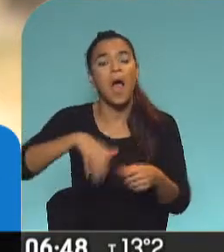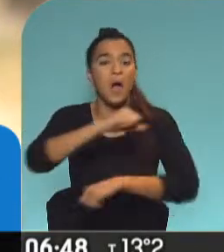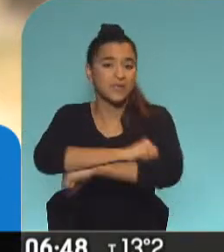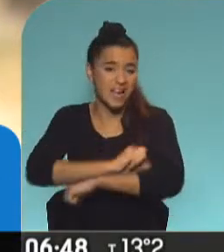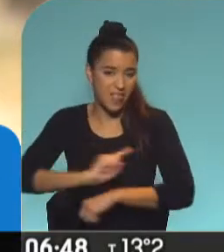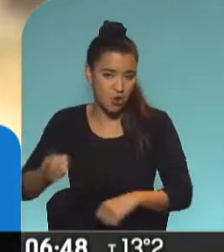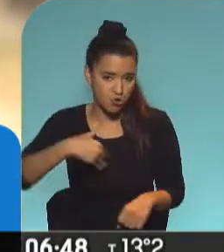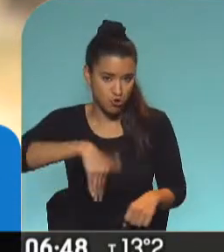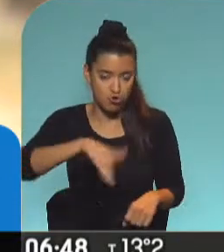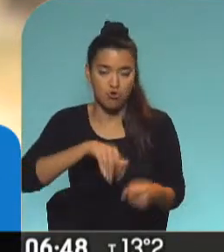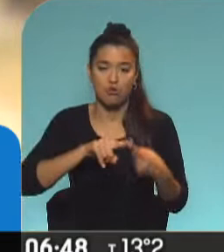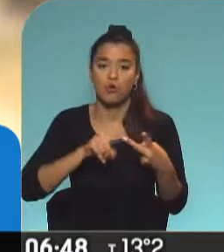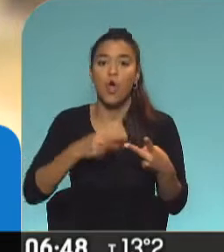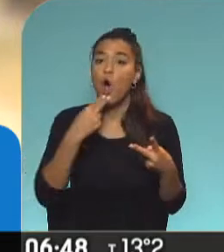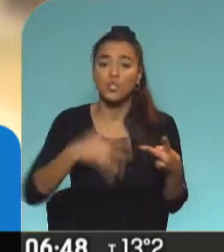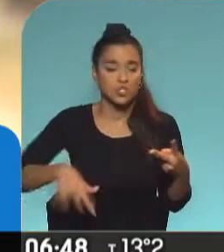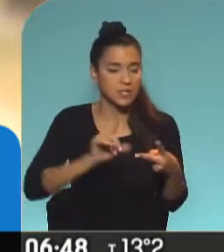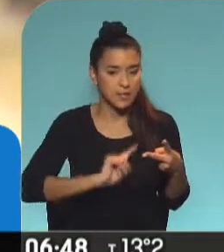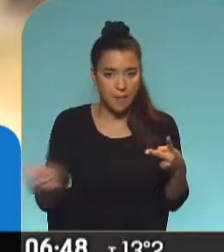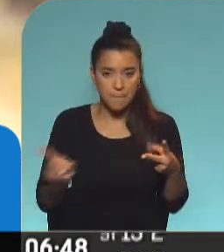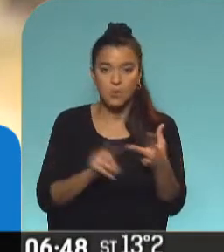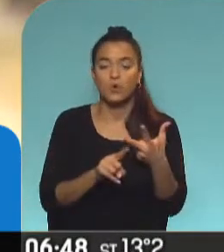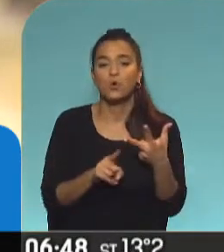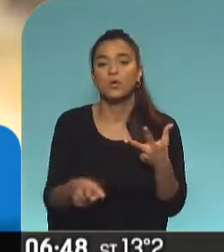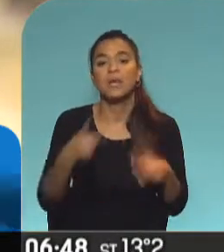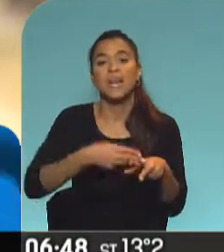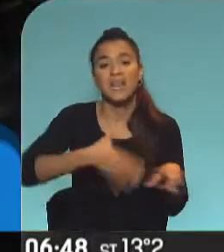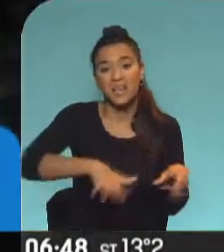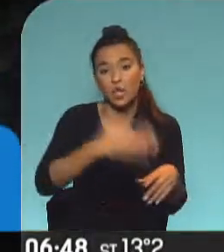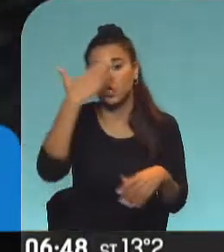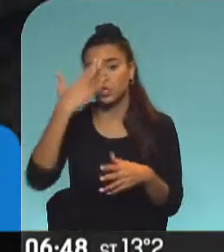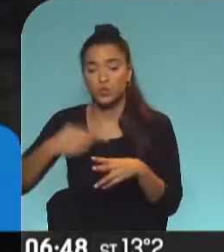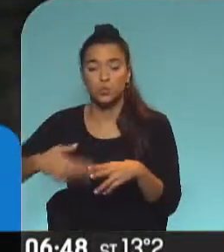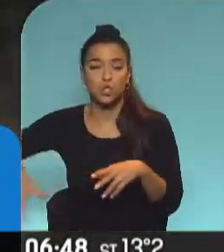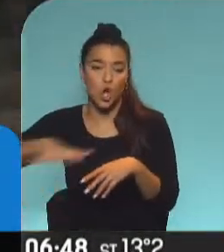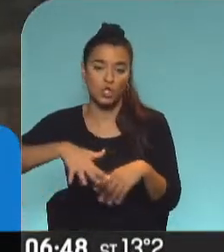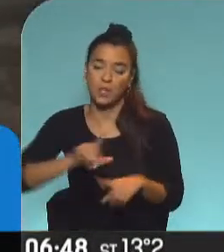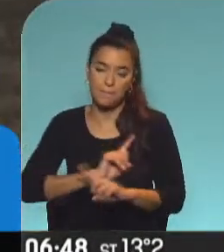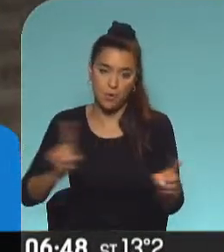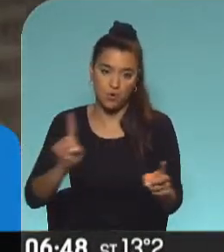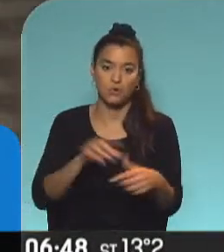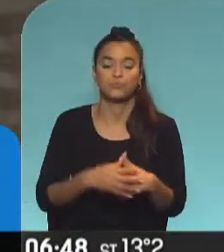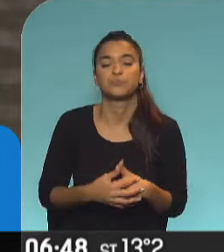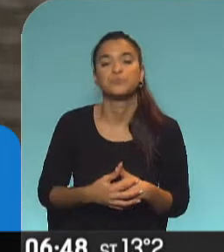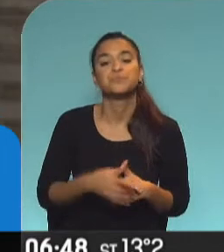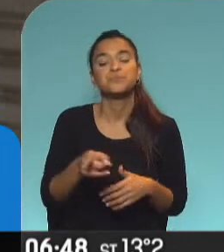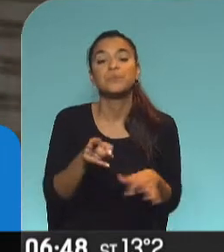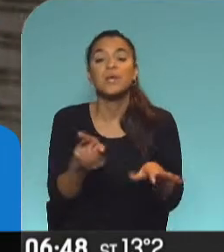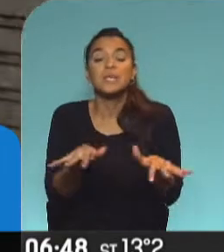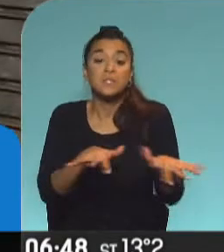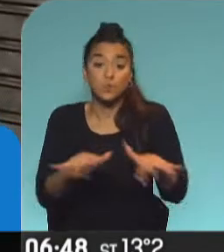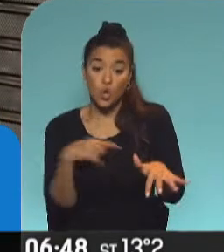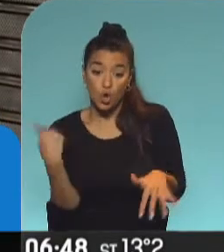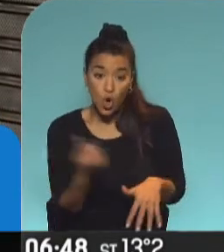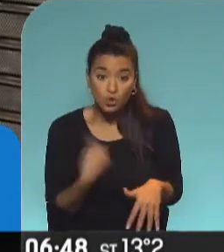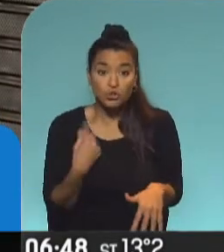Avellaneda, sin 11, el triángulo de 11, Retiro y Constitución. Se abren las grandes avenidas. Una situación que